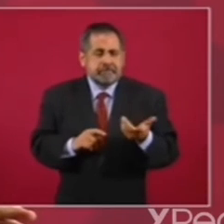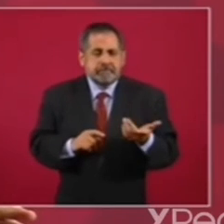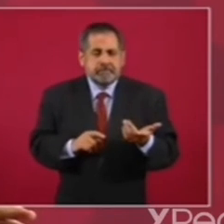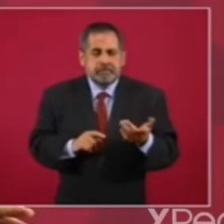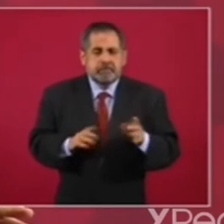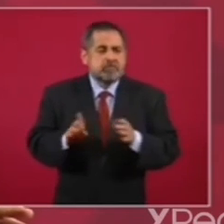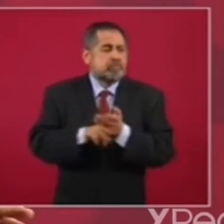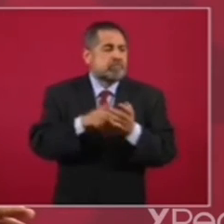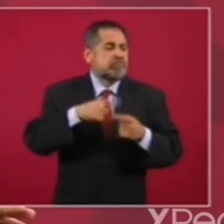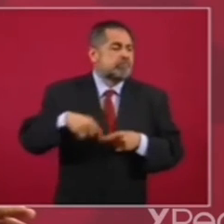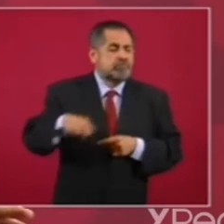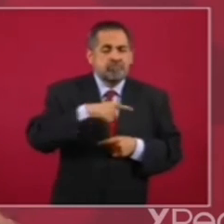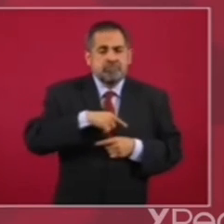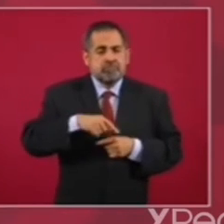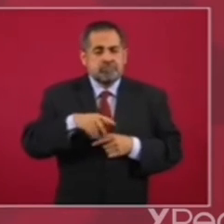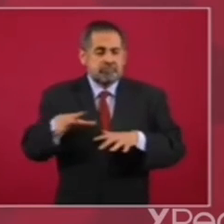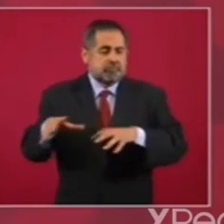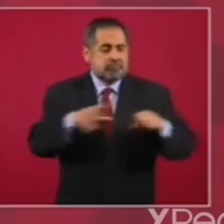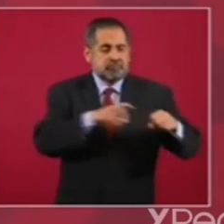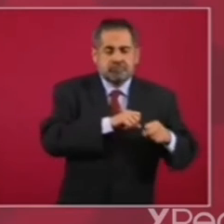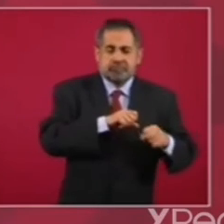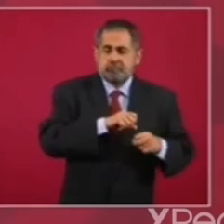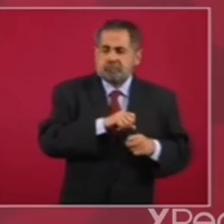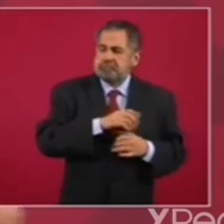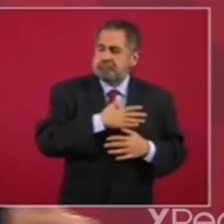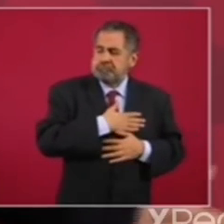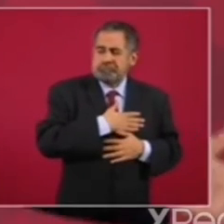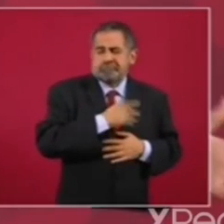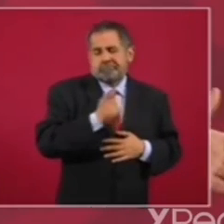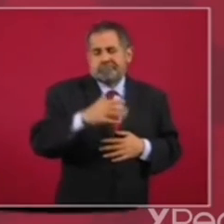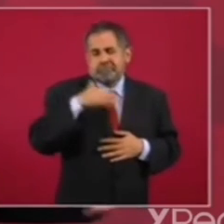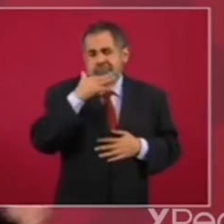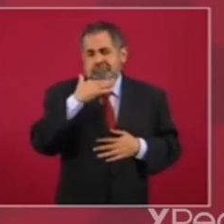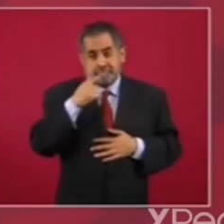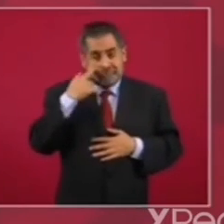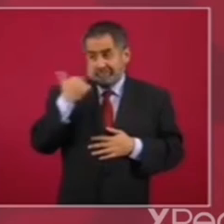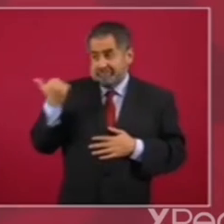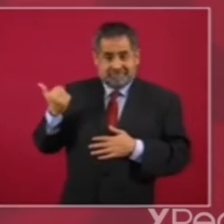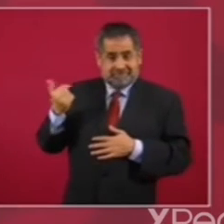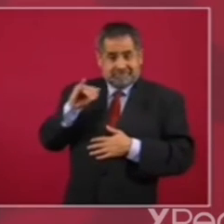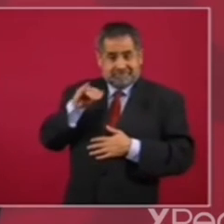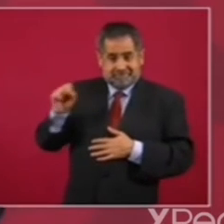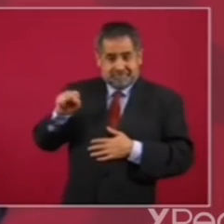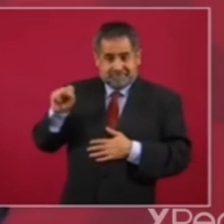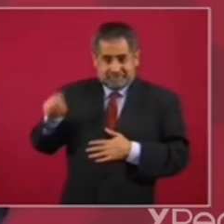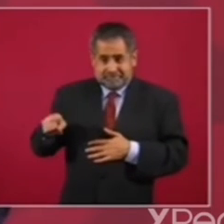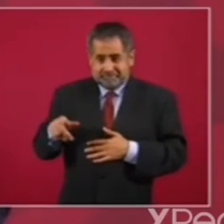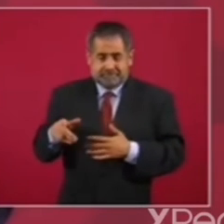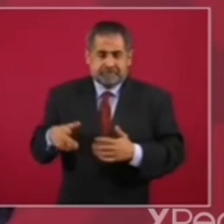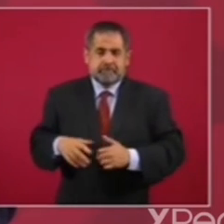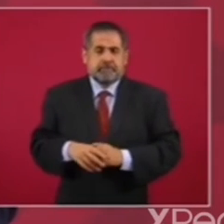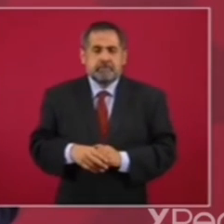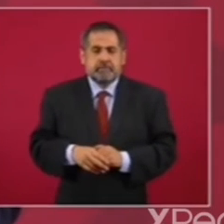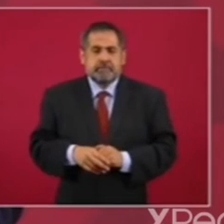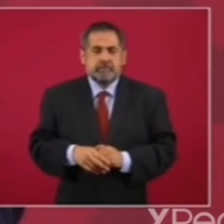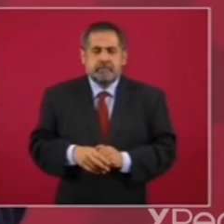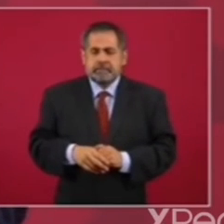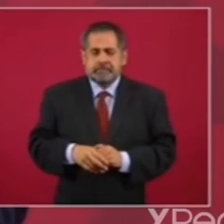Privatización como sinónimo de corrupción. Miren esto del seguro social.